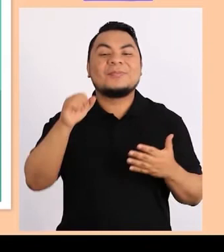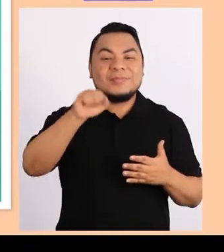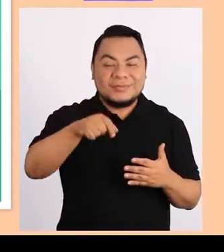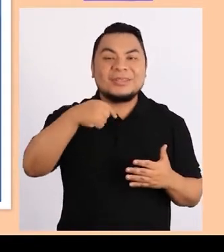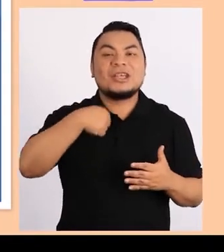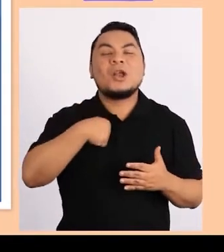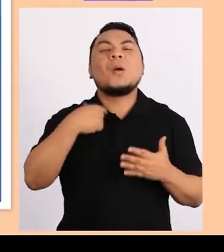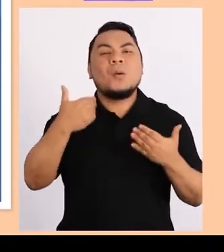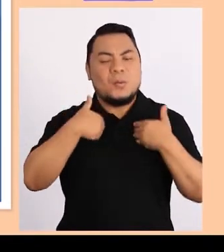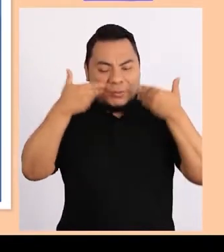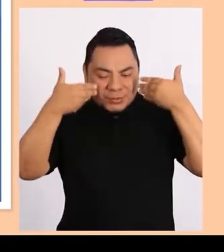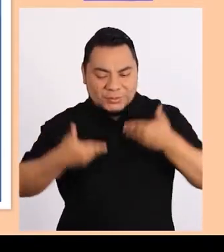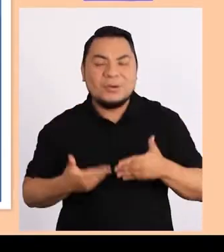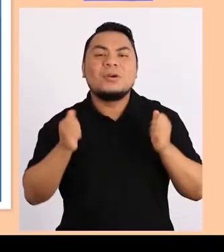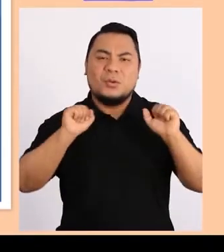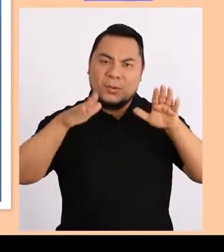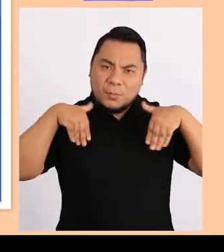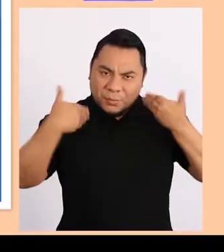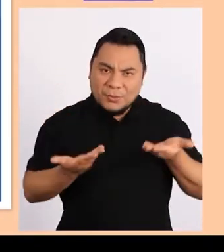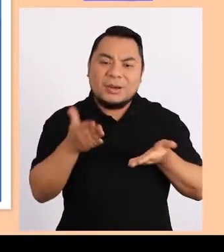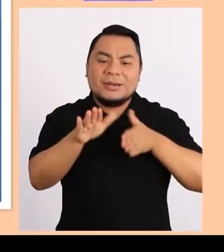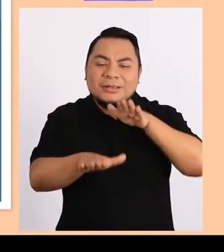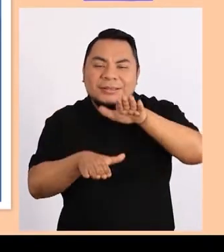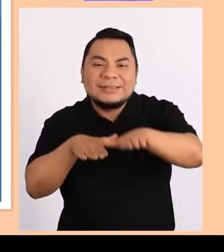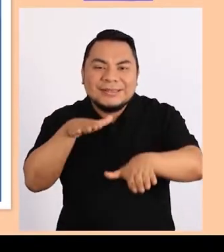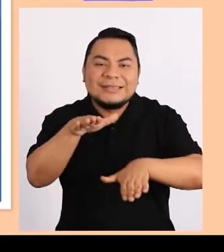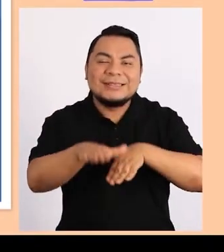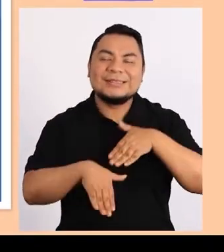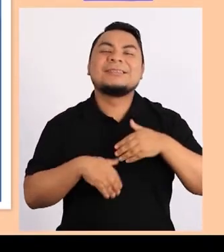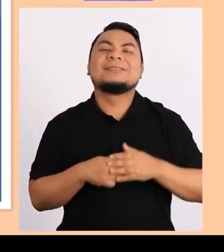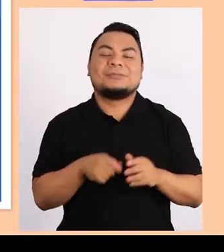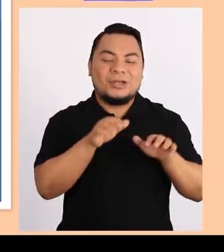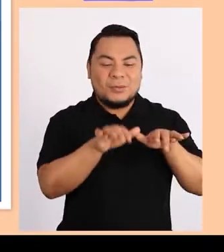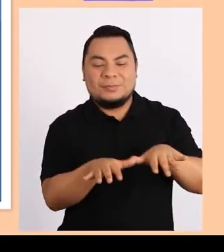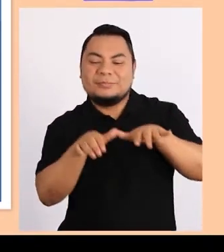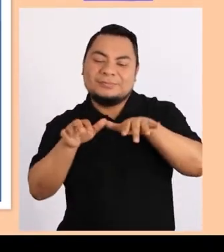gateo, yo puedo.